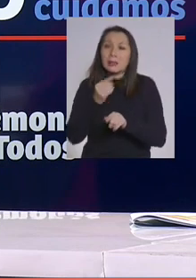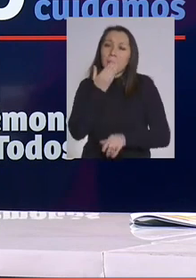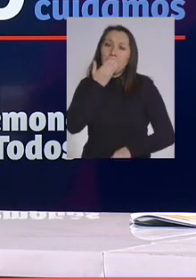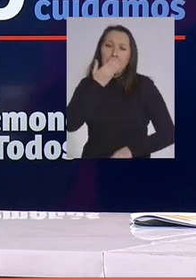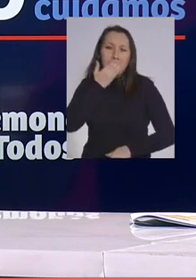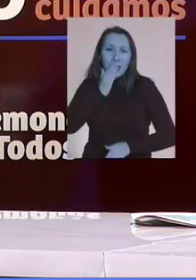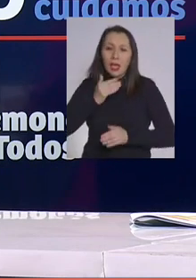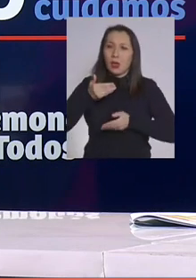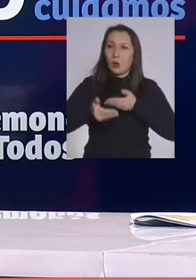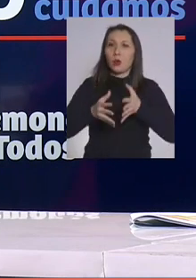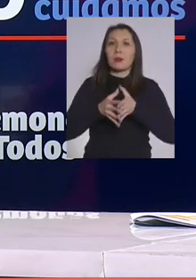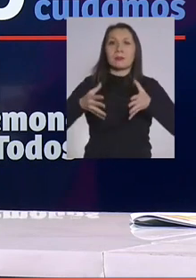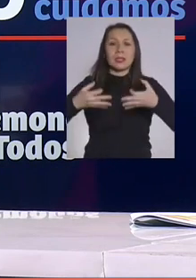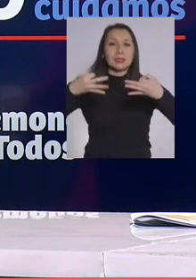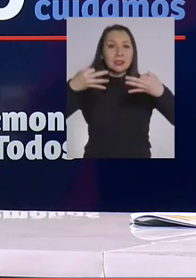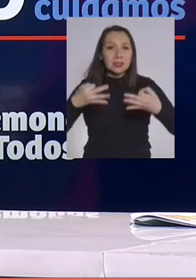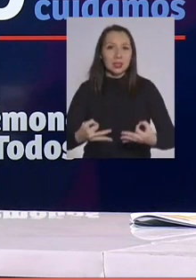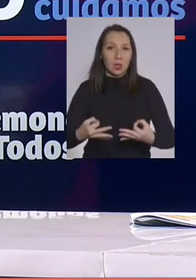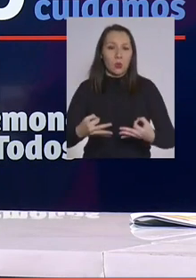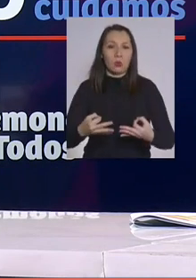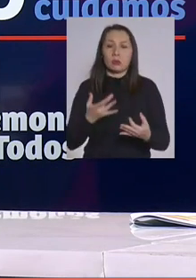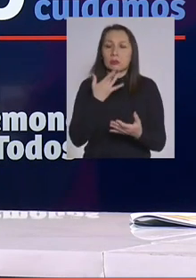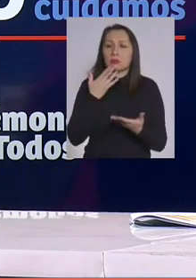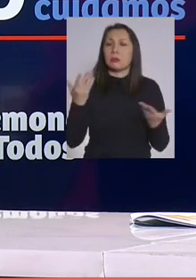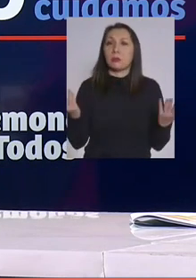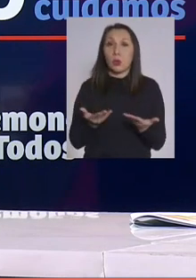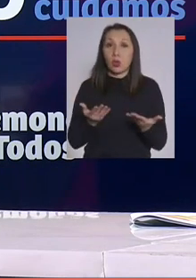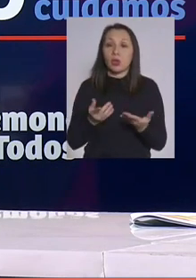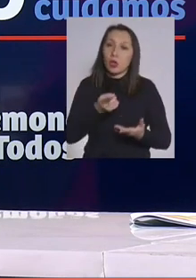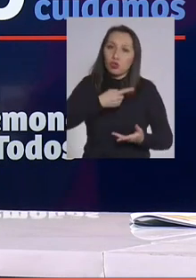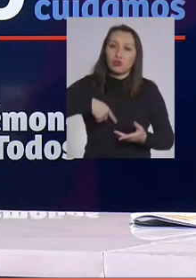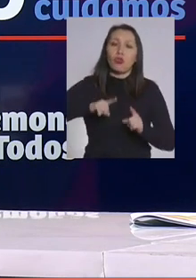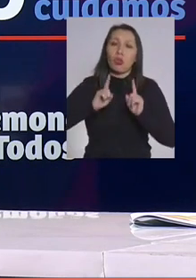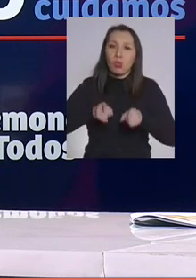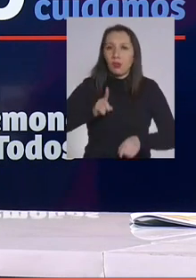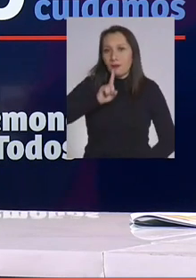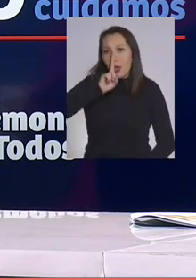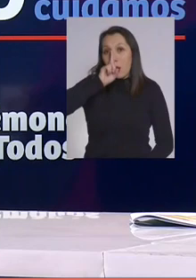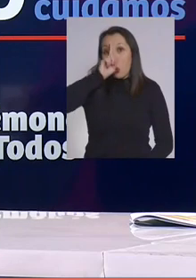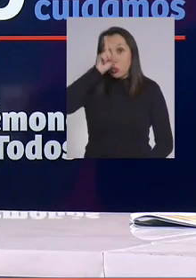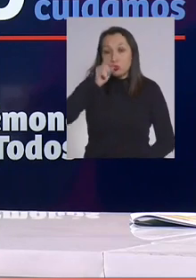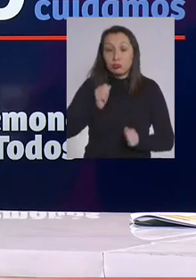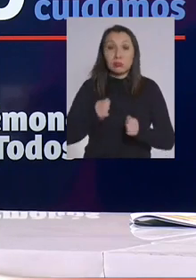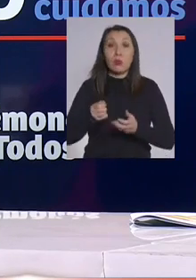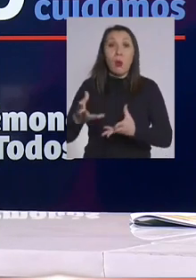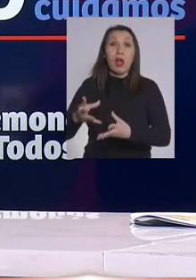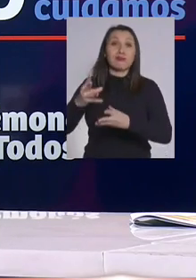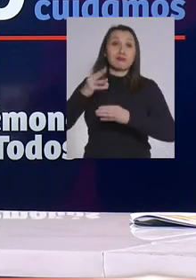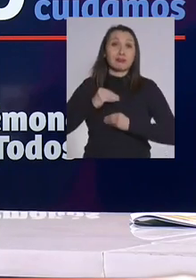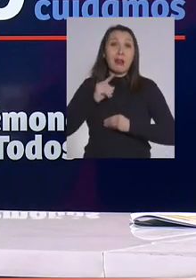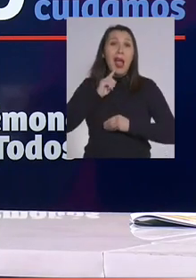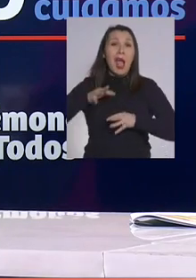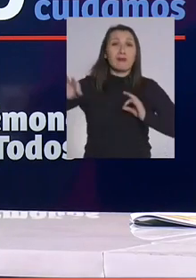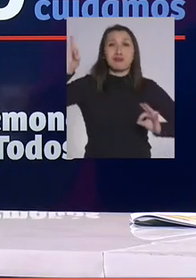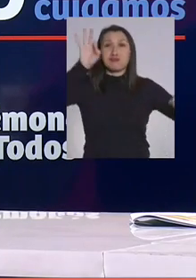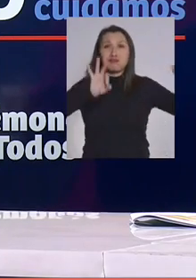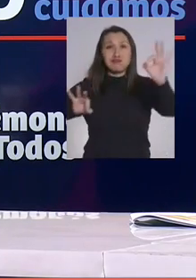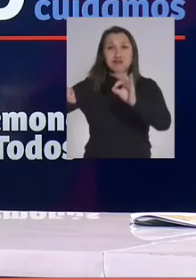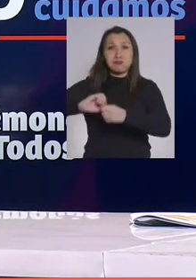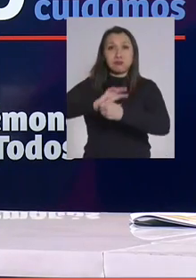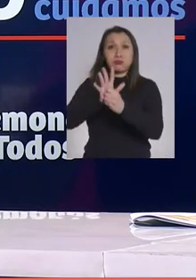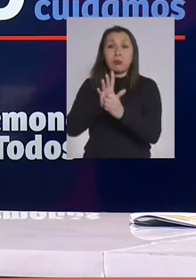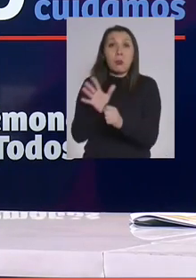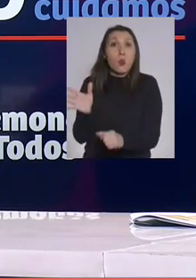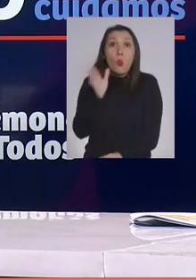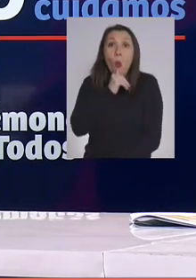manera y más segura porque debemos acostumbrarnos a convivir con el virus mientras no se disponga